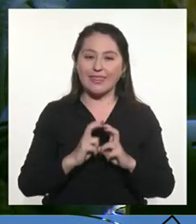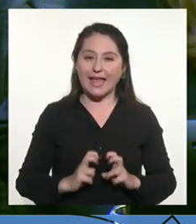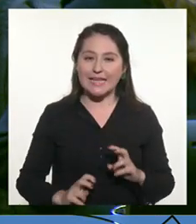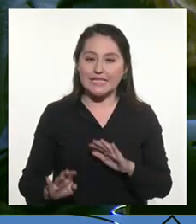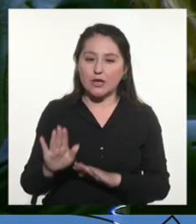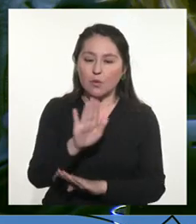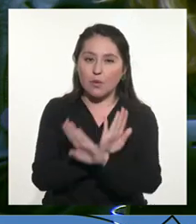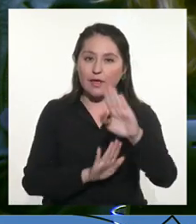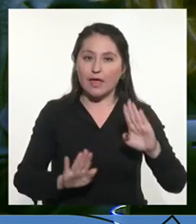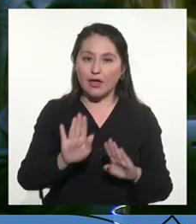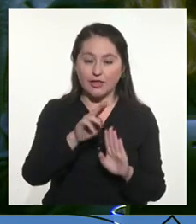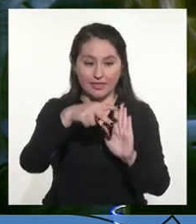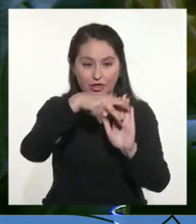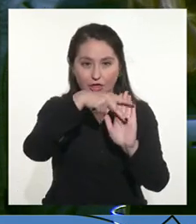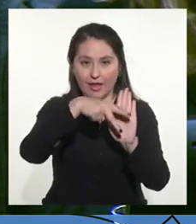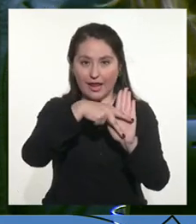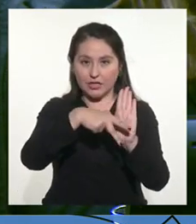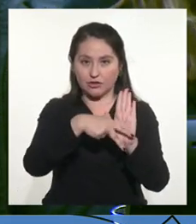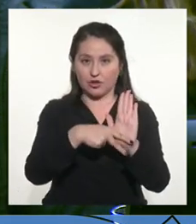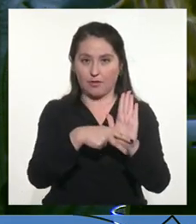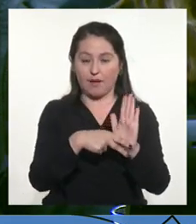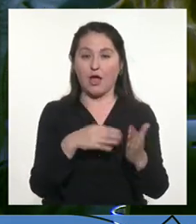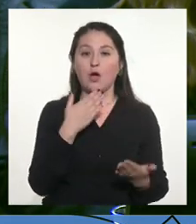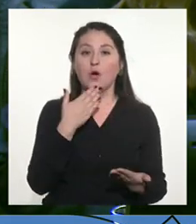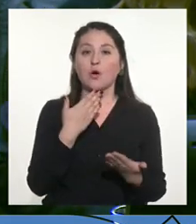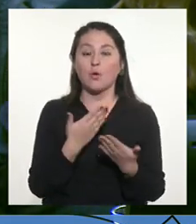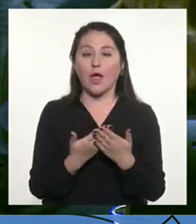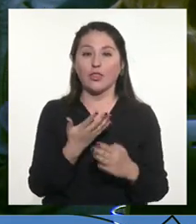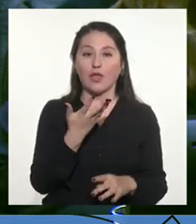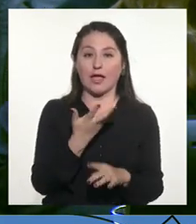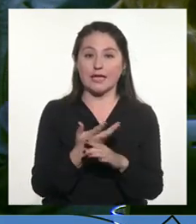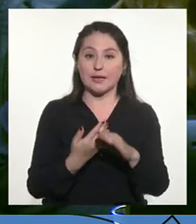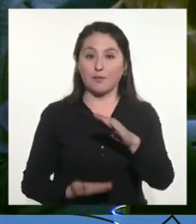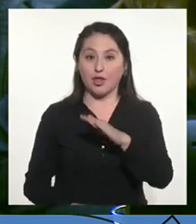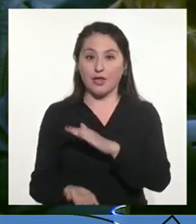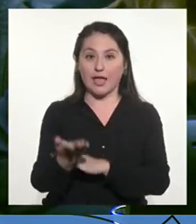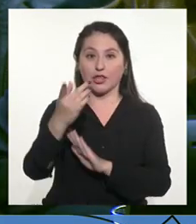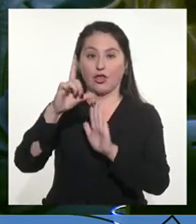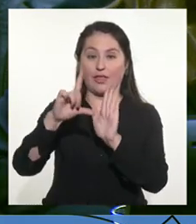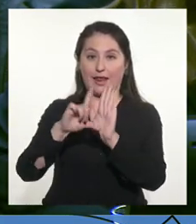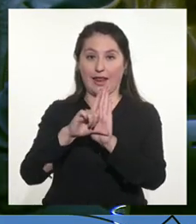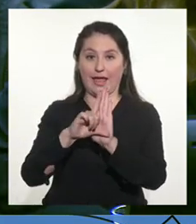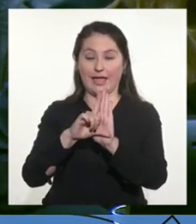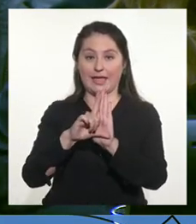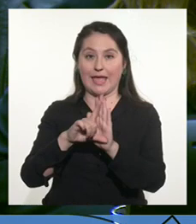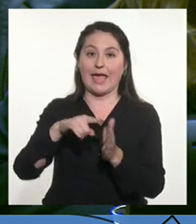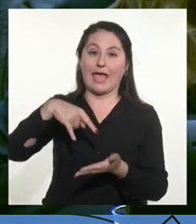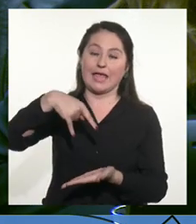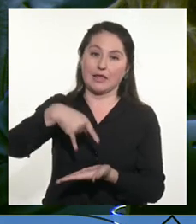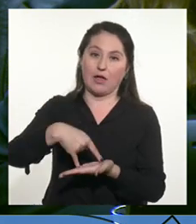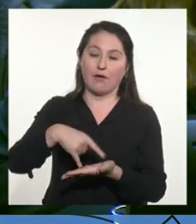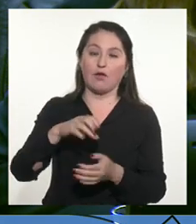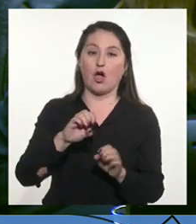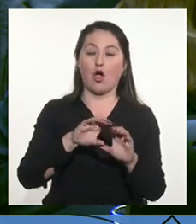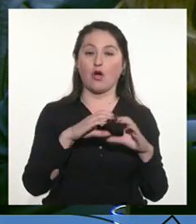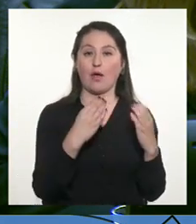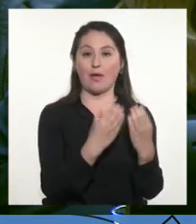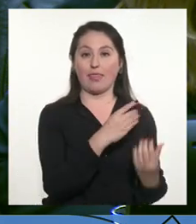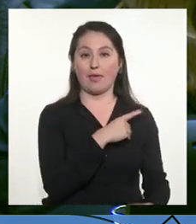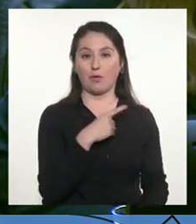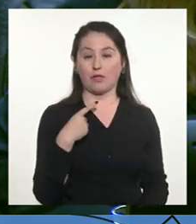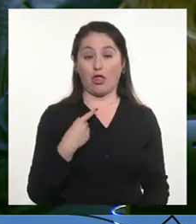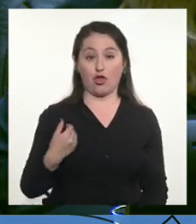cada una de las normas propuestas por lo tanto cuando llegue ese proyecto de ley al senado a la cámara diputados todos